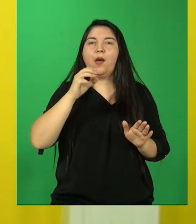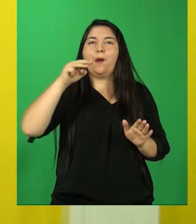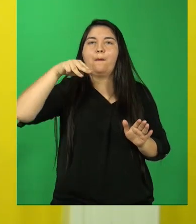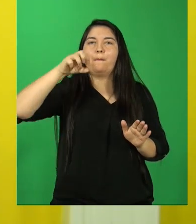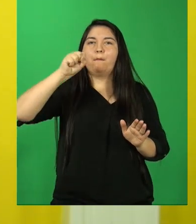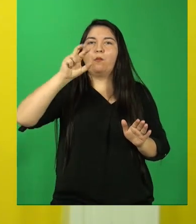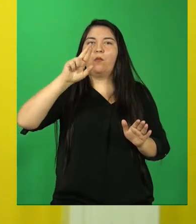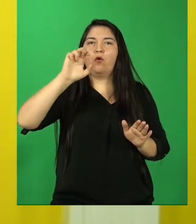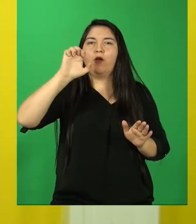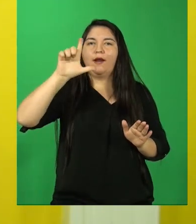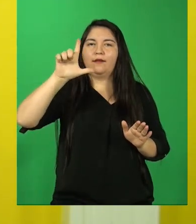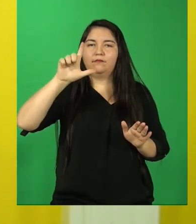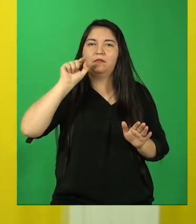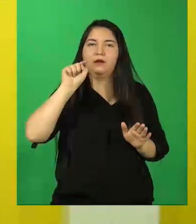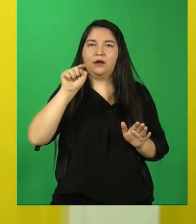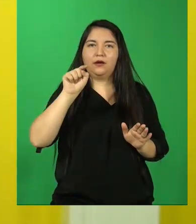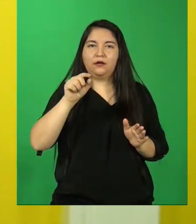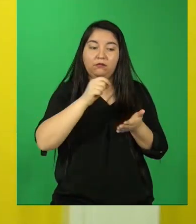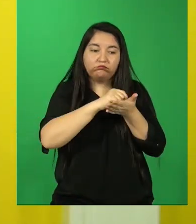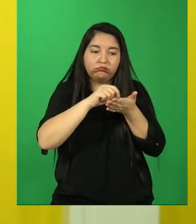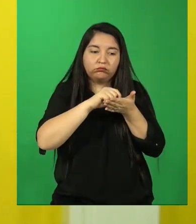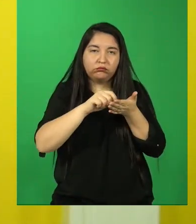a realizar